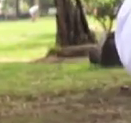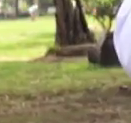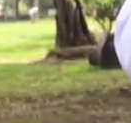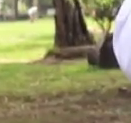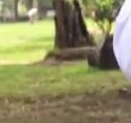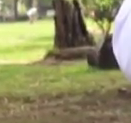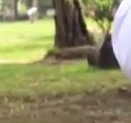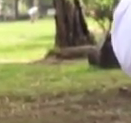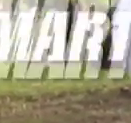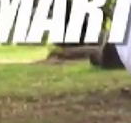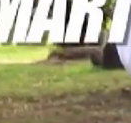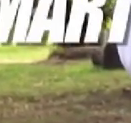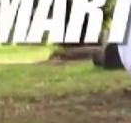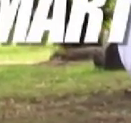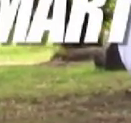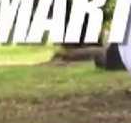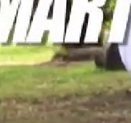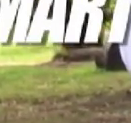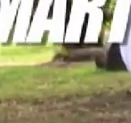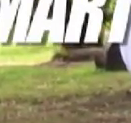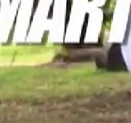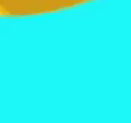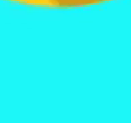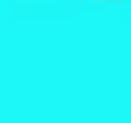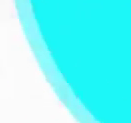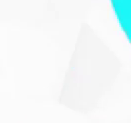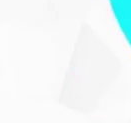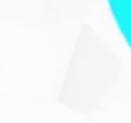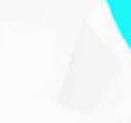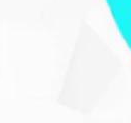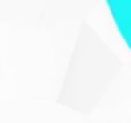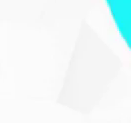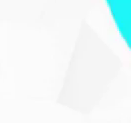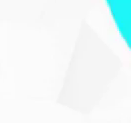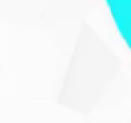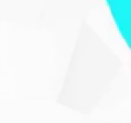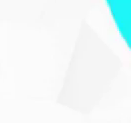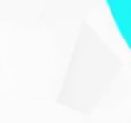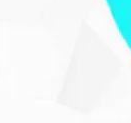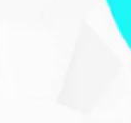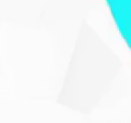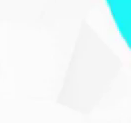programa Salud y Algo Más, todos los martes a las 5 de la tarde.